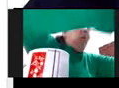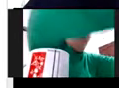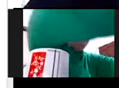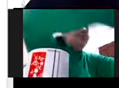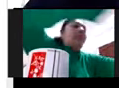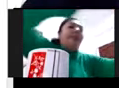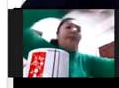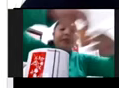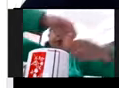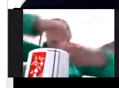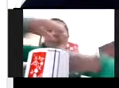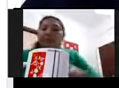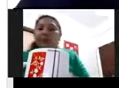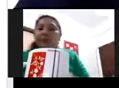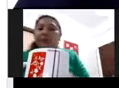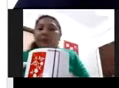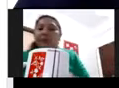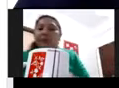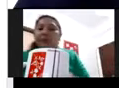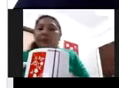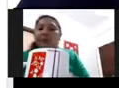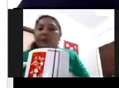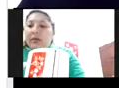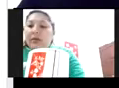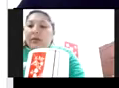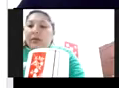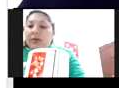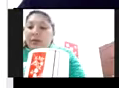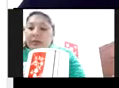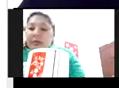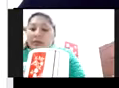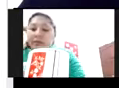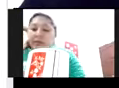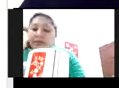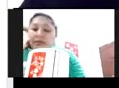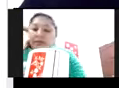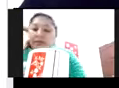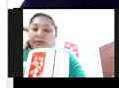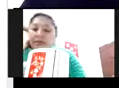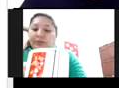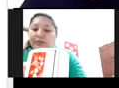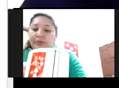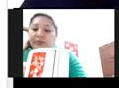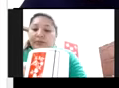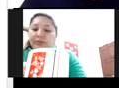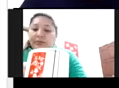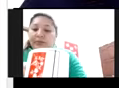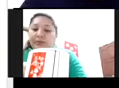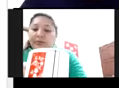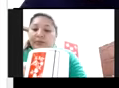la suma de todos los principios. ¿Por qué? Porque transparencia implica razonabilidad,